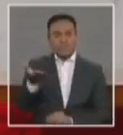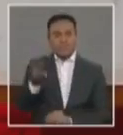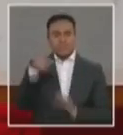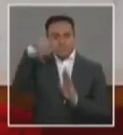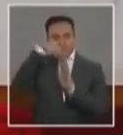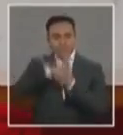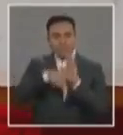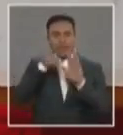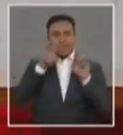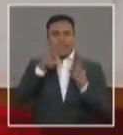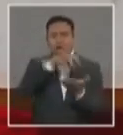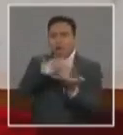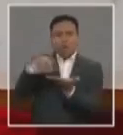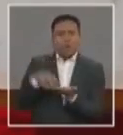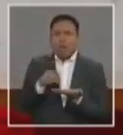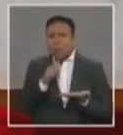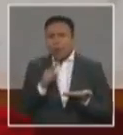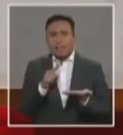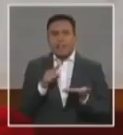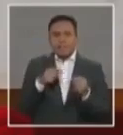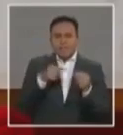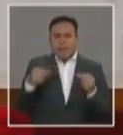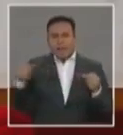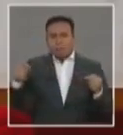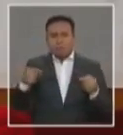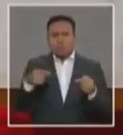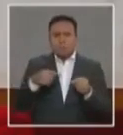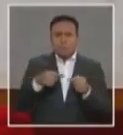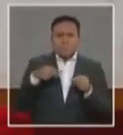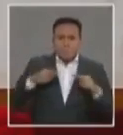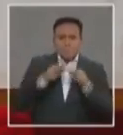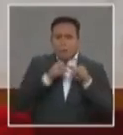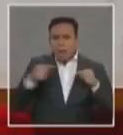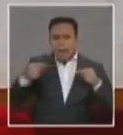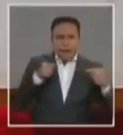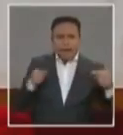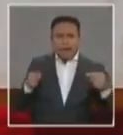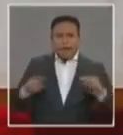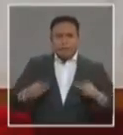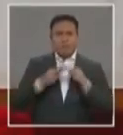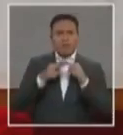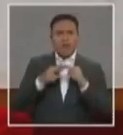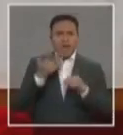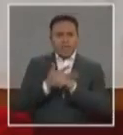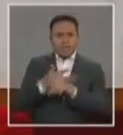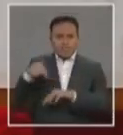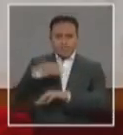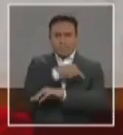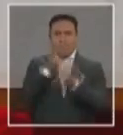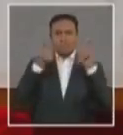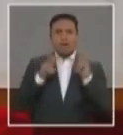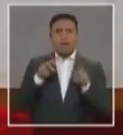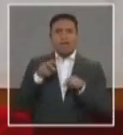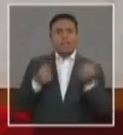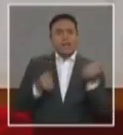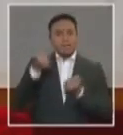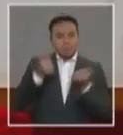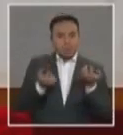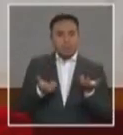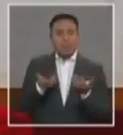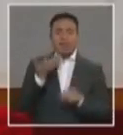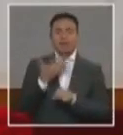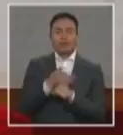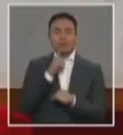es de quienes comunican desde el gobierno o sea no podemos echarle la culpa al empedrado cuando en realidad ejercen todos